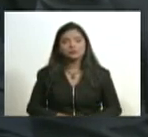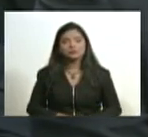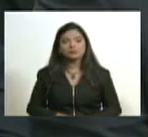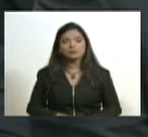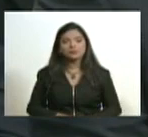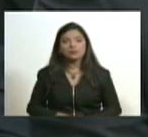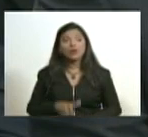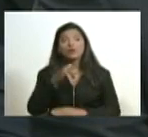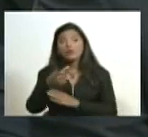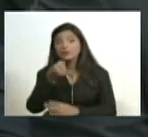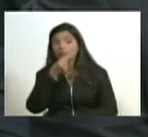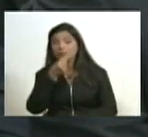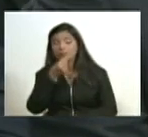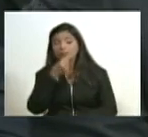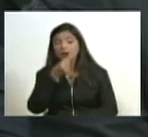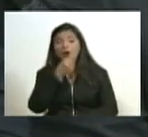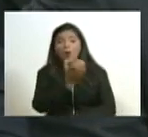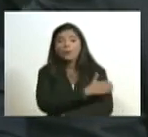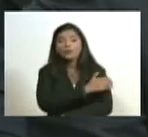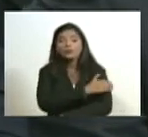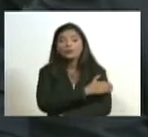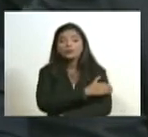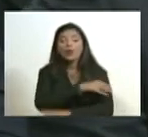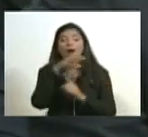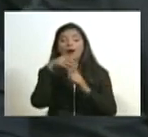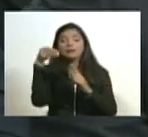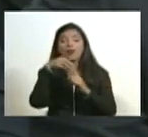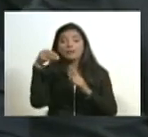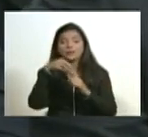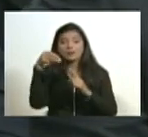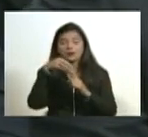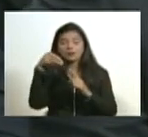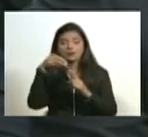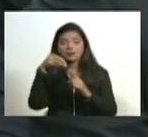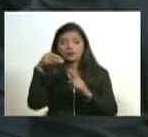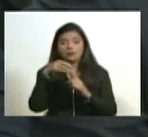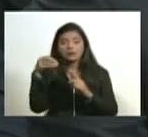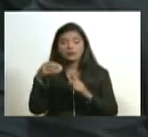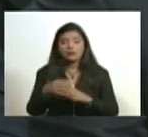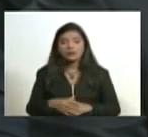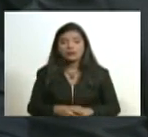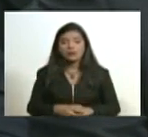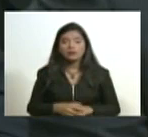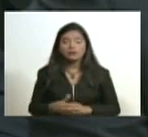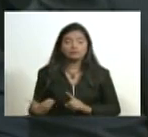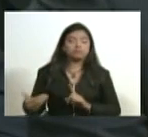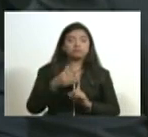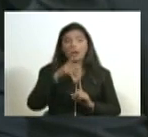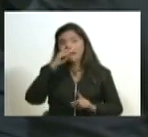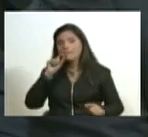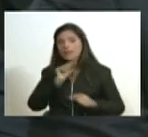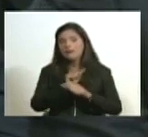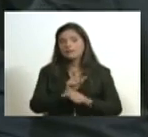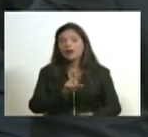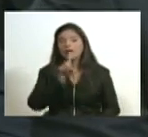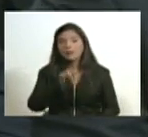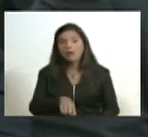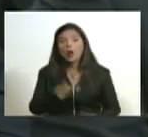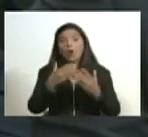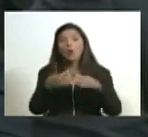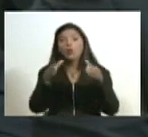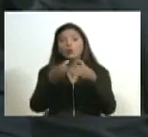cubriendo la manifestación opositora en Altamira, fue agredida y amenazada por un